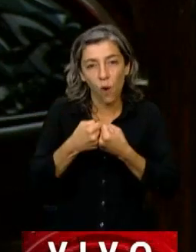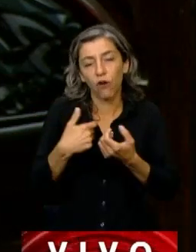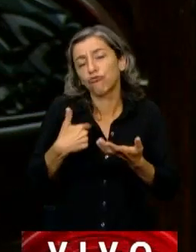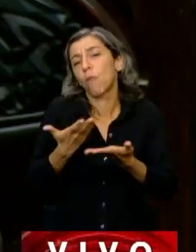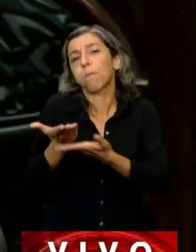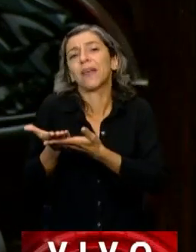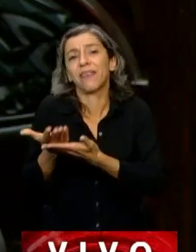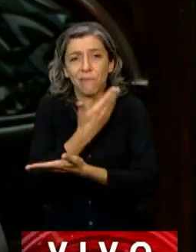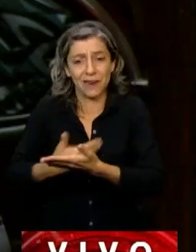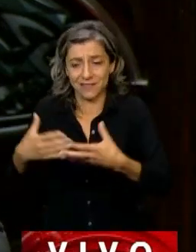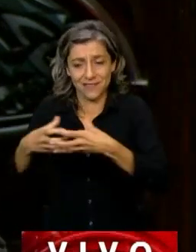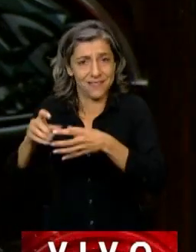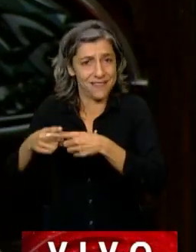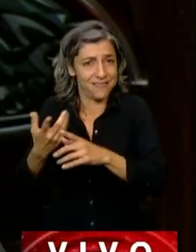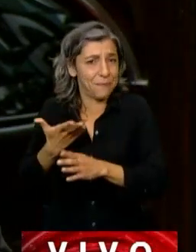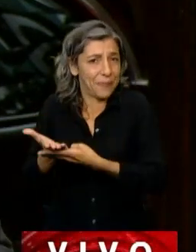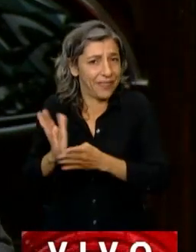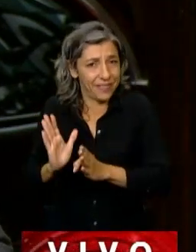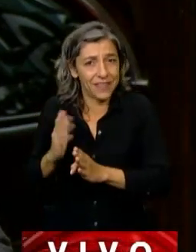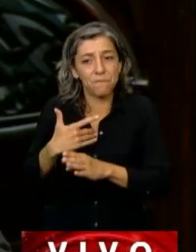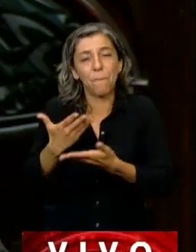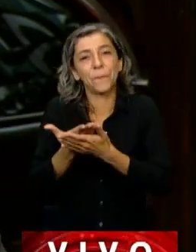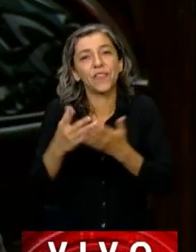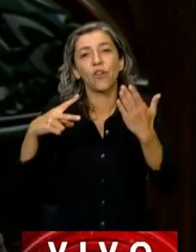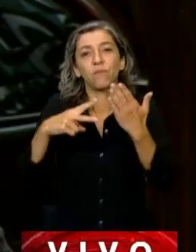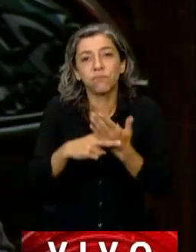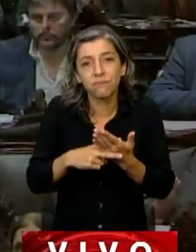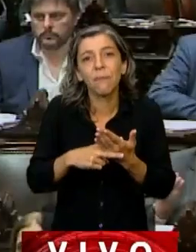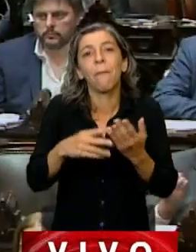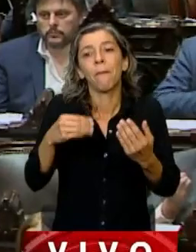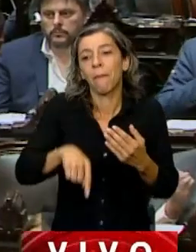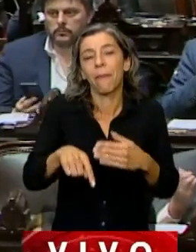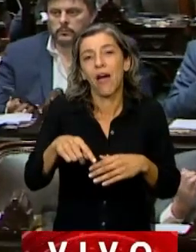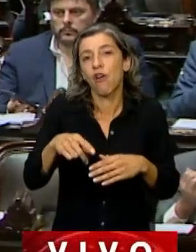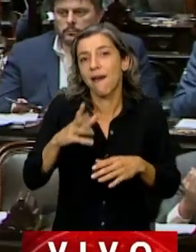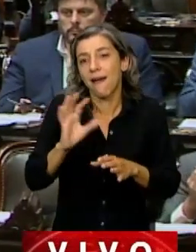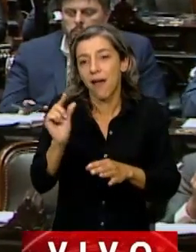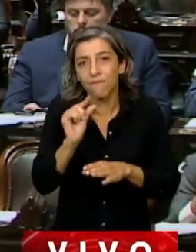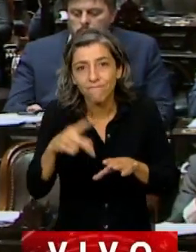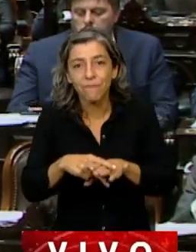yo al presidente, yo le pediría pasar a cuarto intermedio, que se vote un cuarto intermedio,